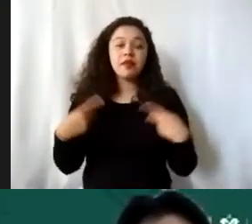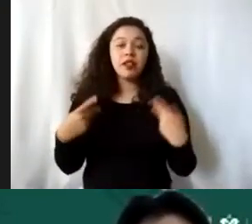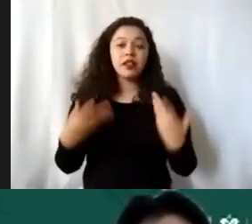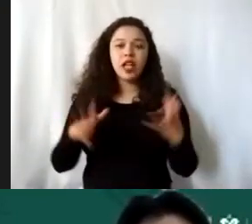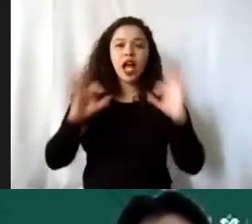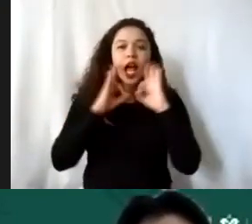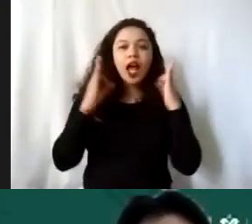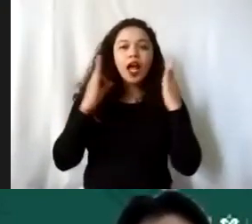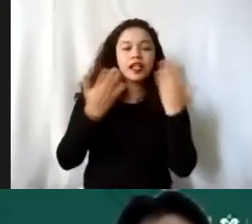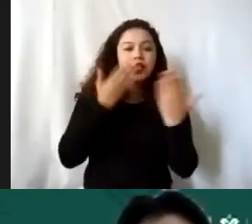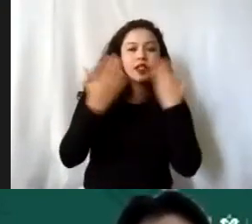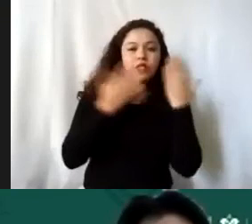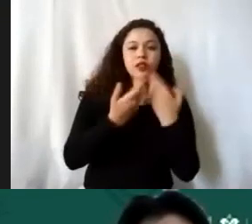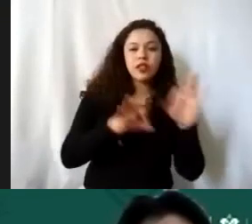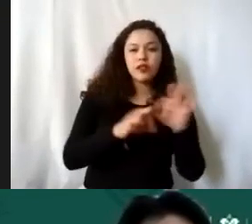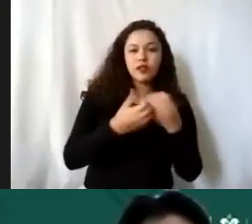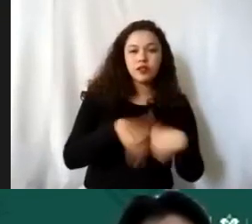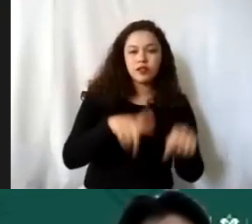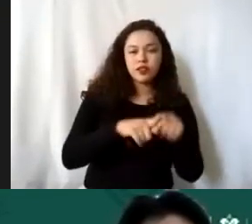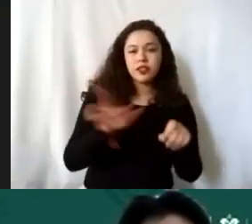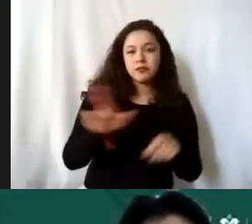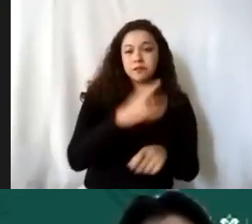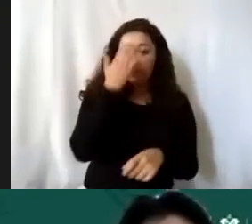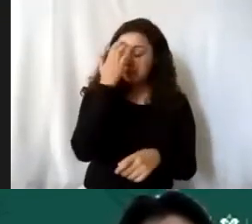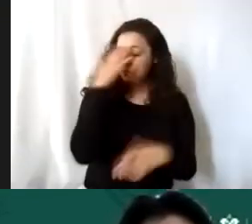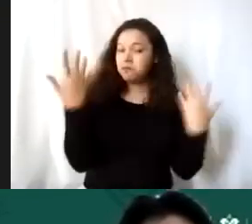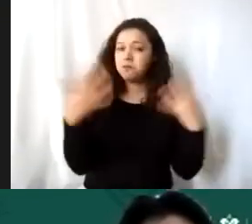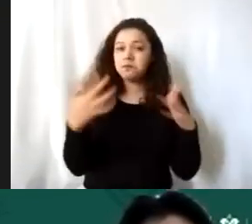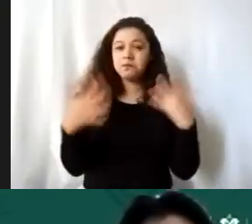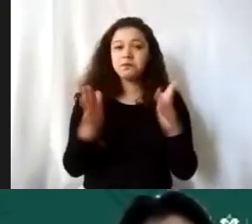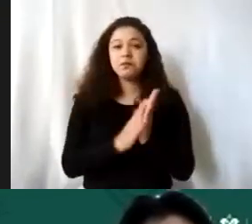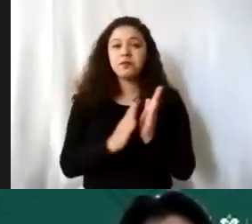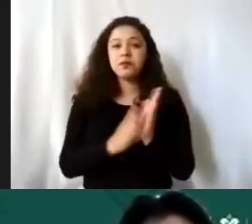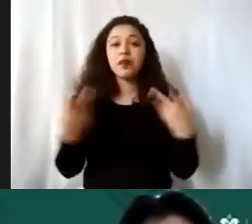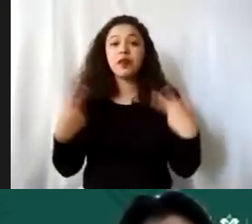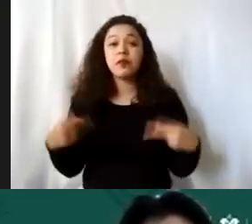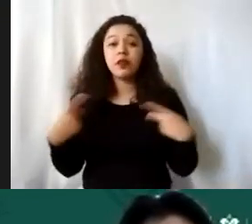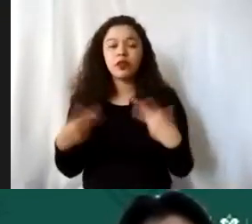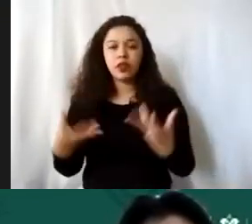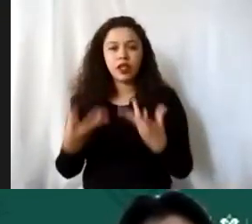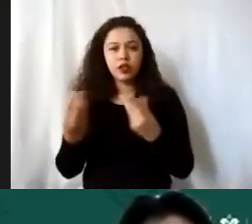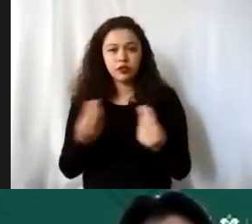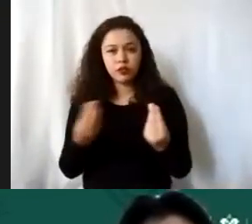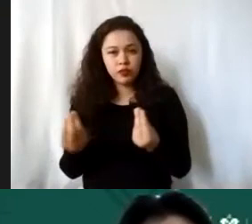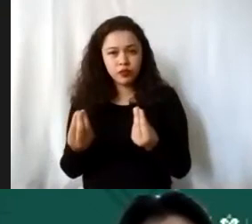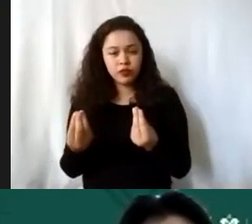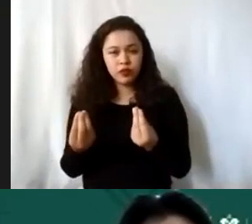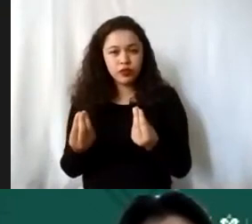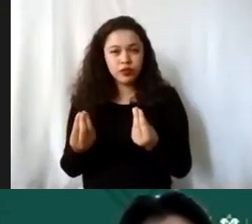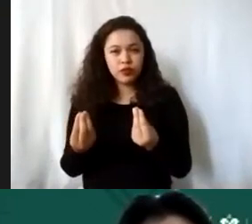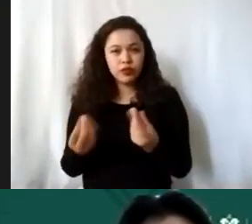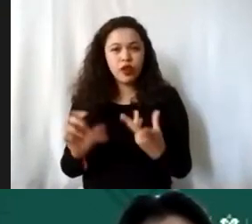formación de trabajo social, porque muchas personas o muchos de